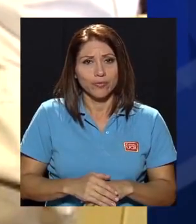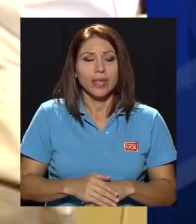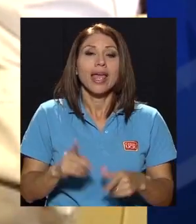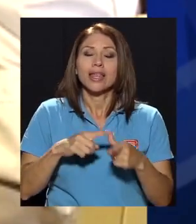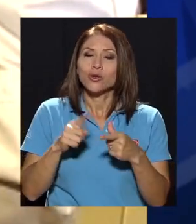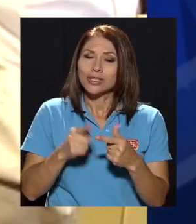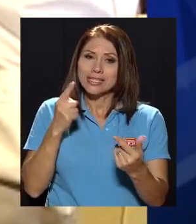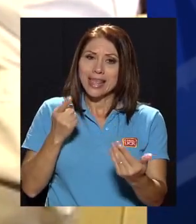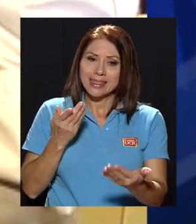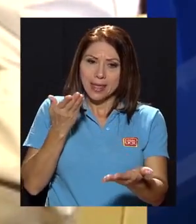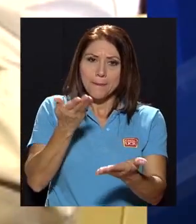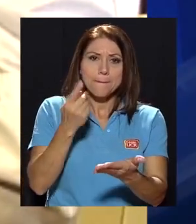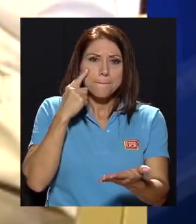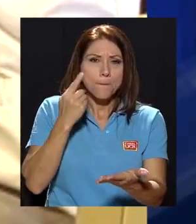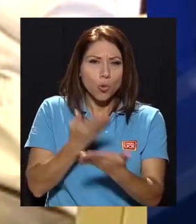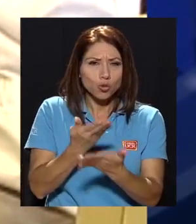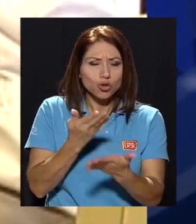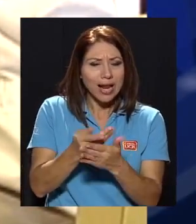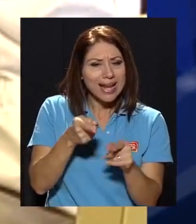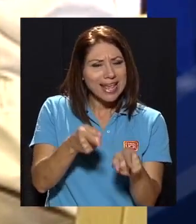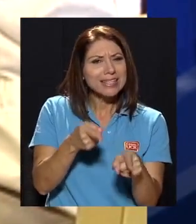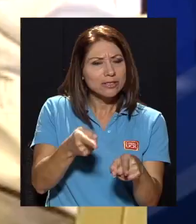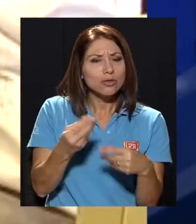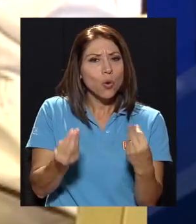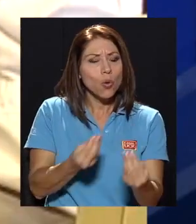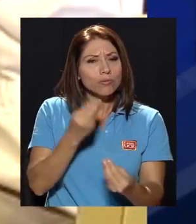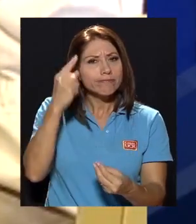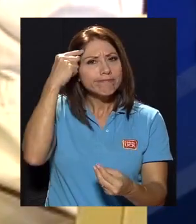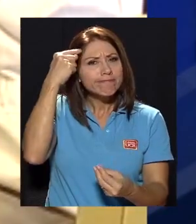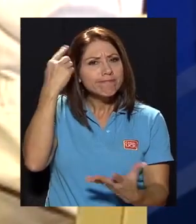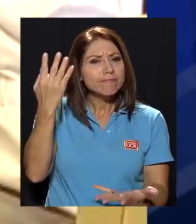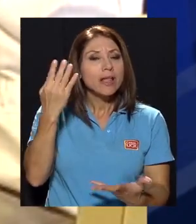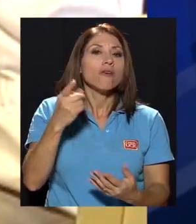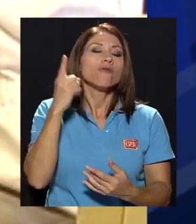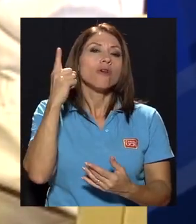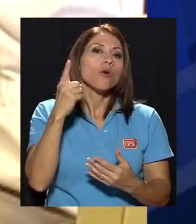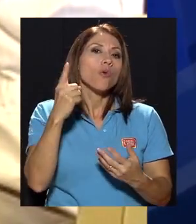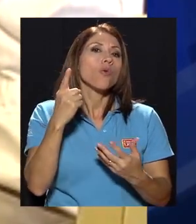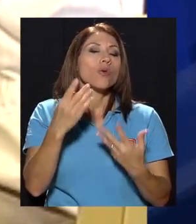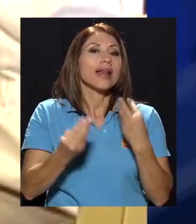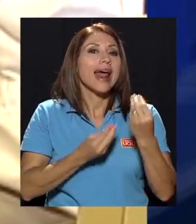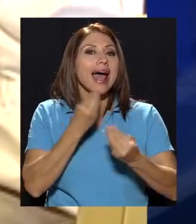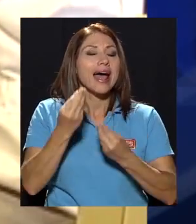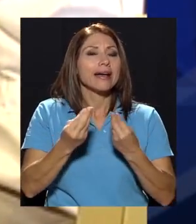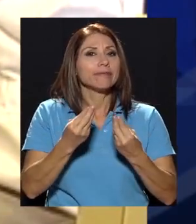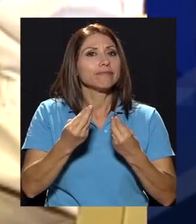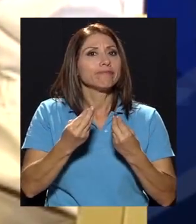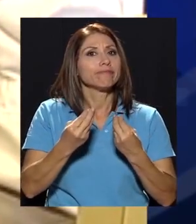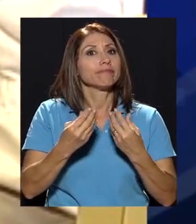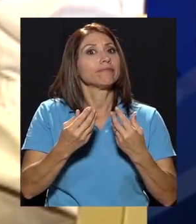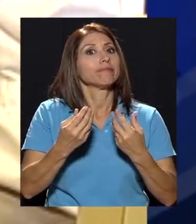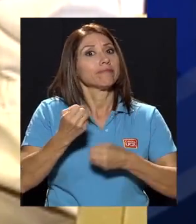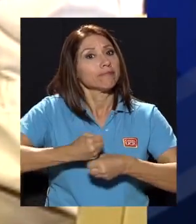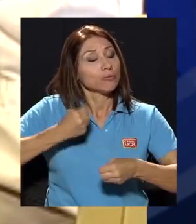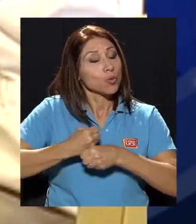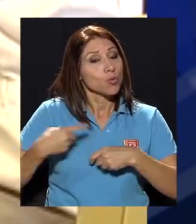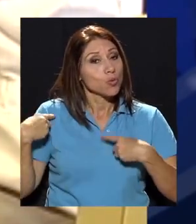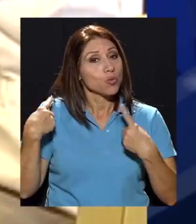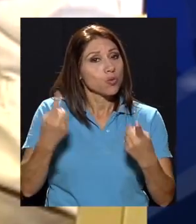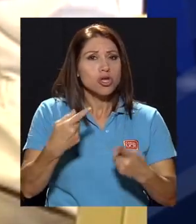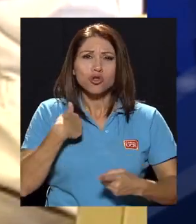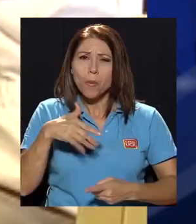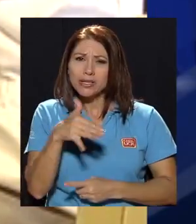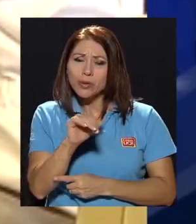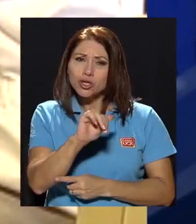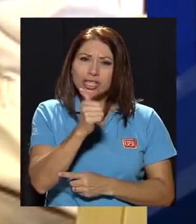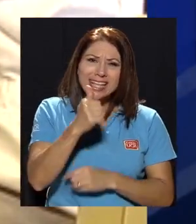este predicado, o esta hipótesis, fue una empresa de mi vida. Yo pasé 10, 15 años haciendo estudios para ver